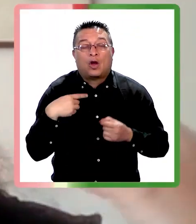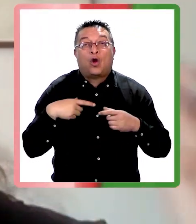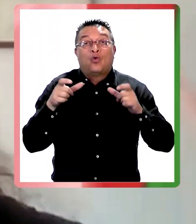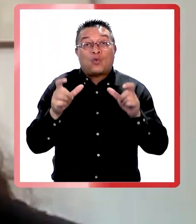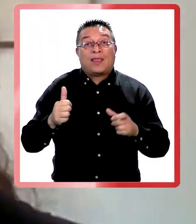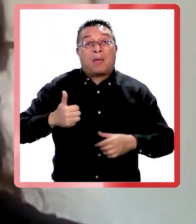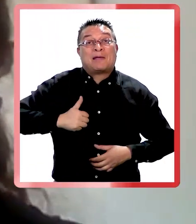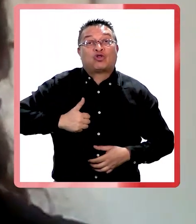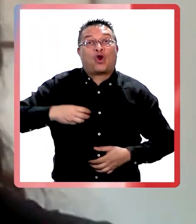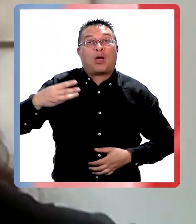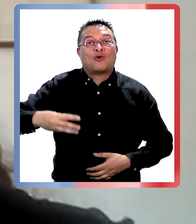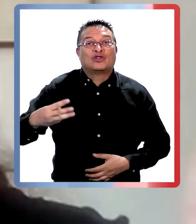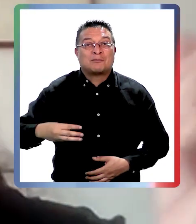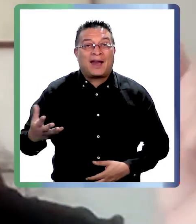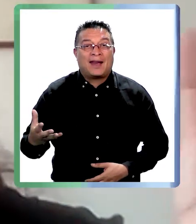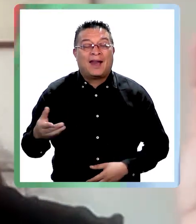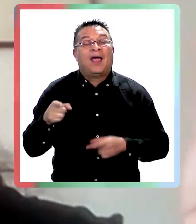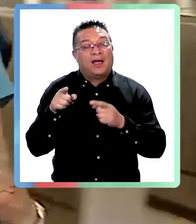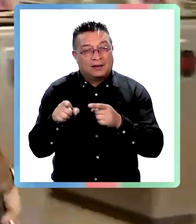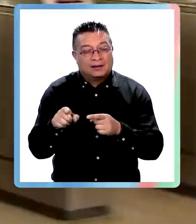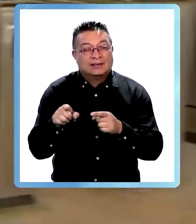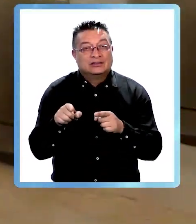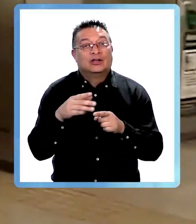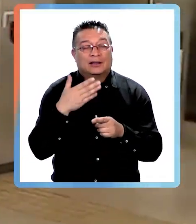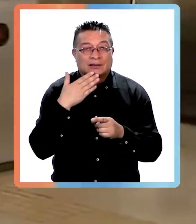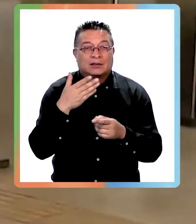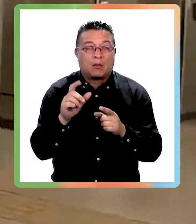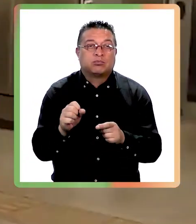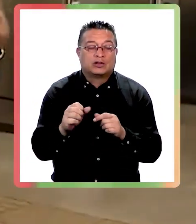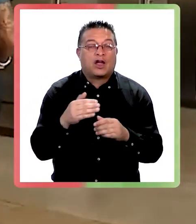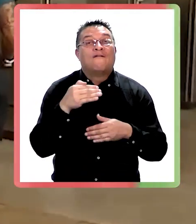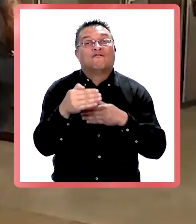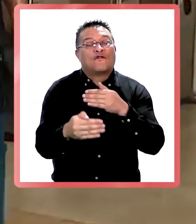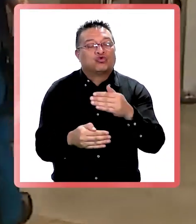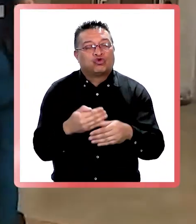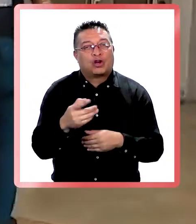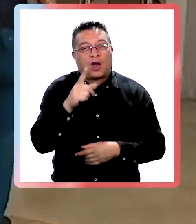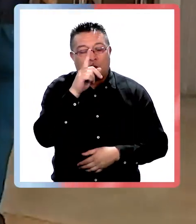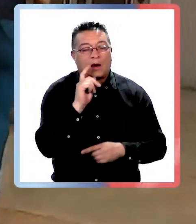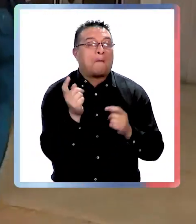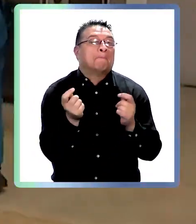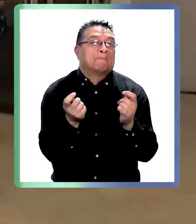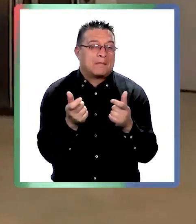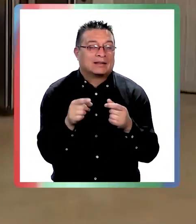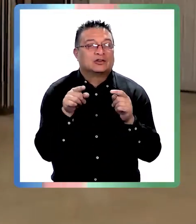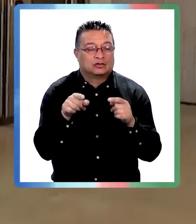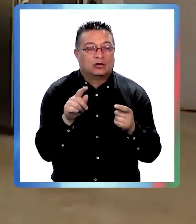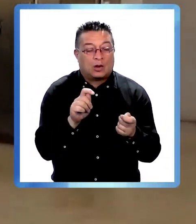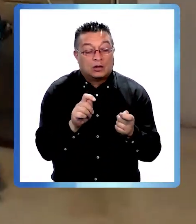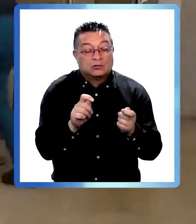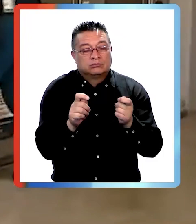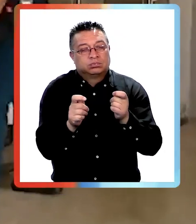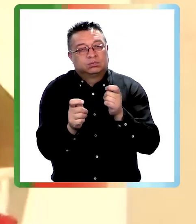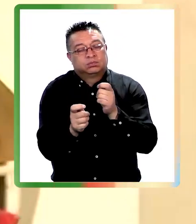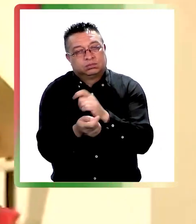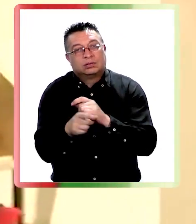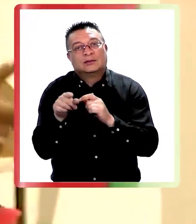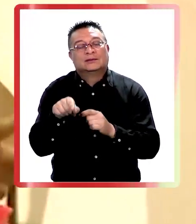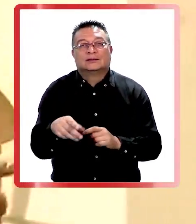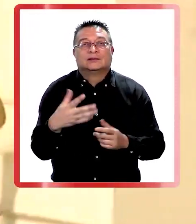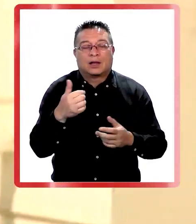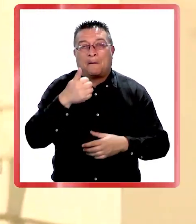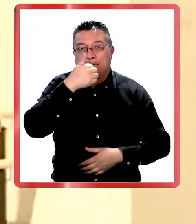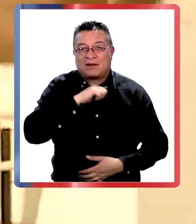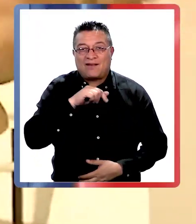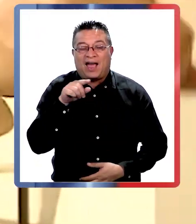esta guardia comunal que de alguna forma funciona como también en esta transición o de